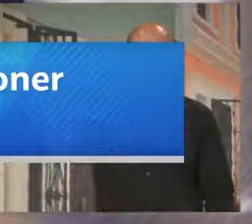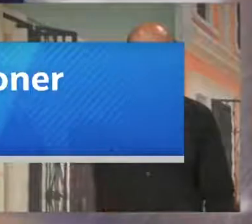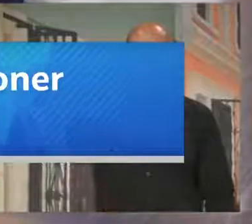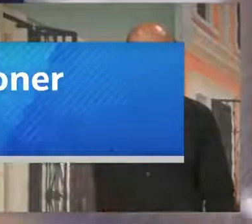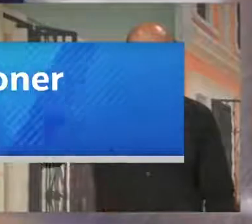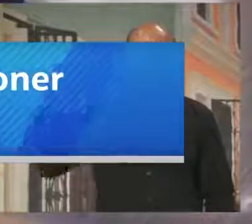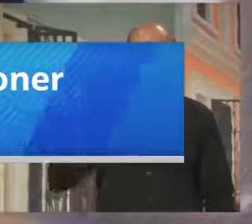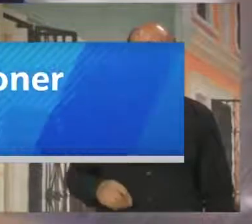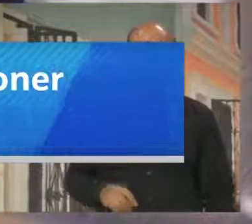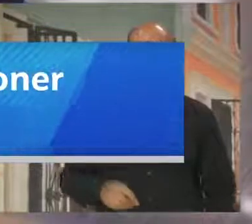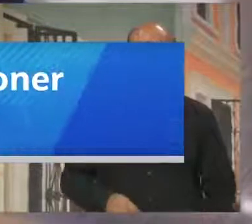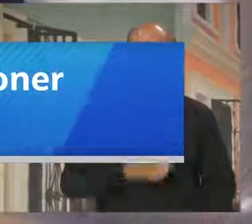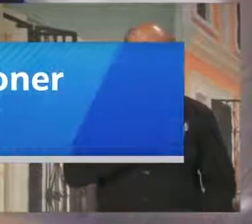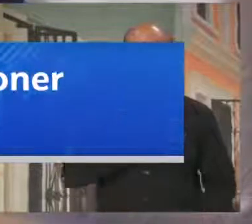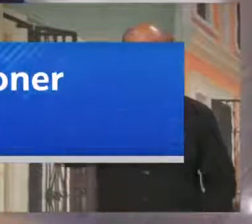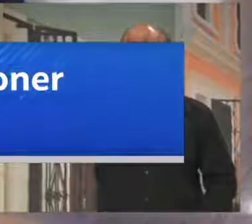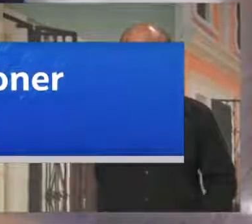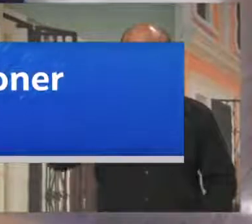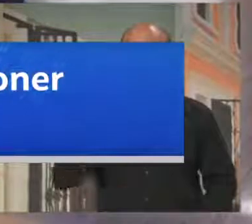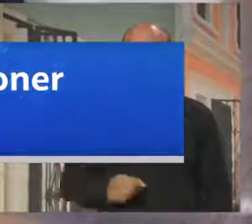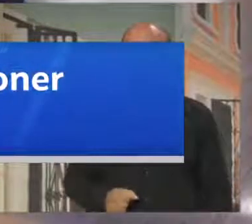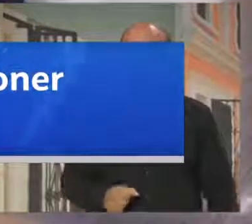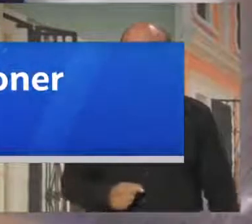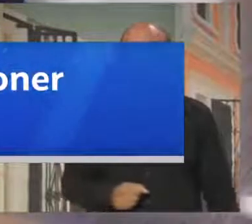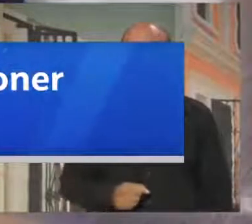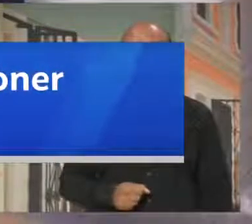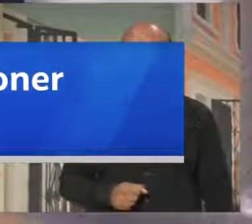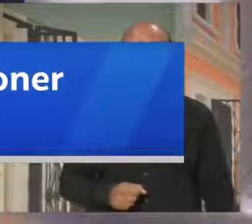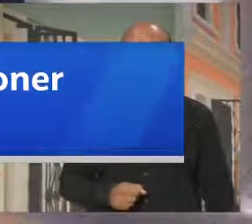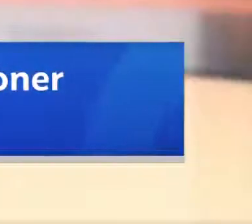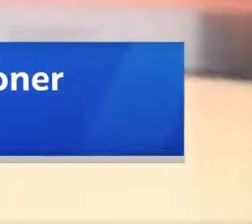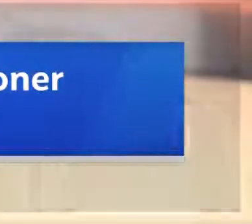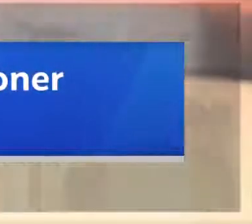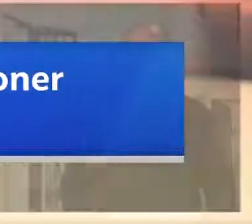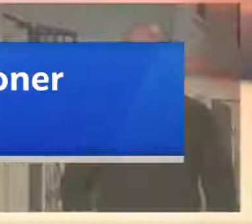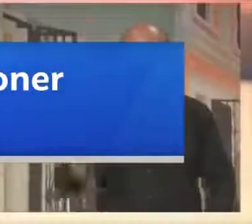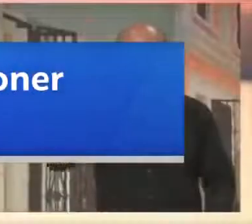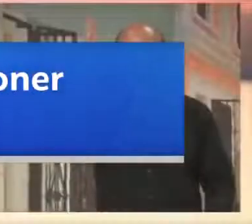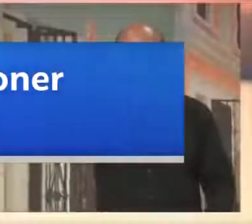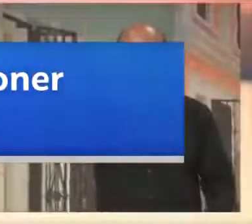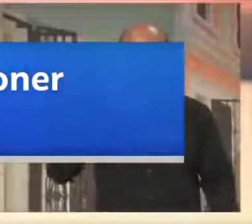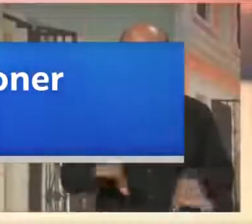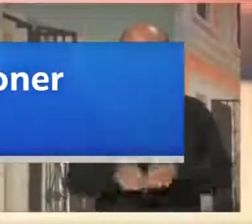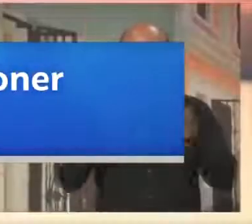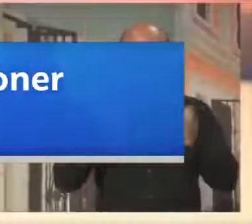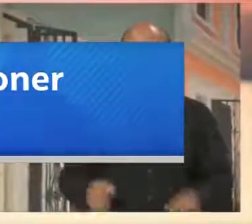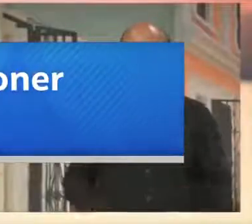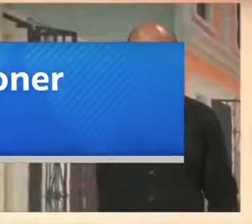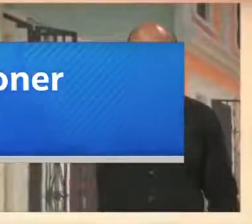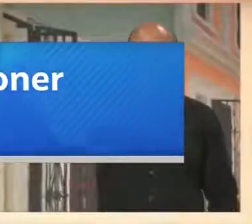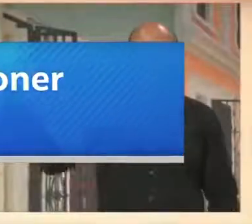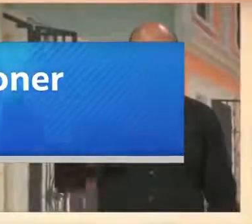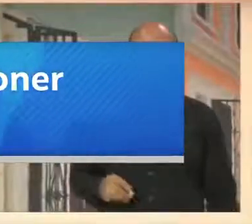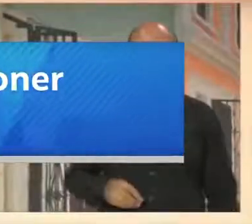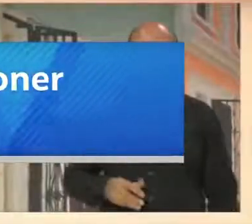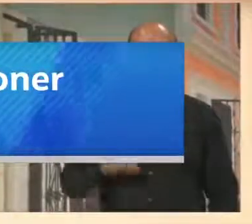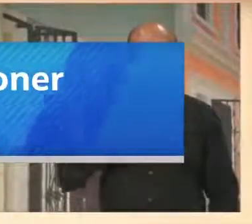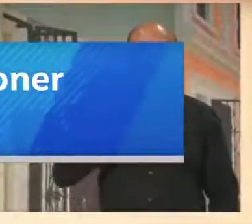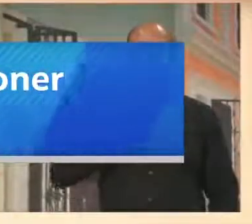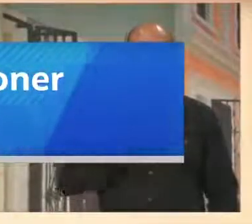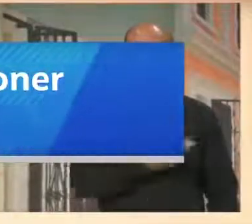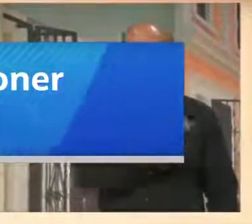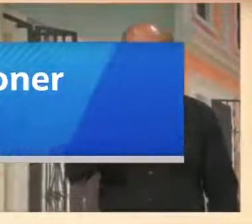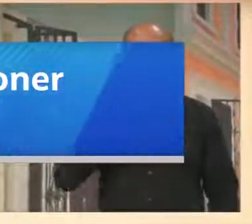programa Tabasco en la Ruta. Entrevistado por los conductores Liney Messi y Rubén Arceo, el funcionario afirmó que el impulso que ha dado